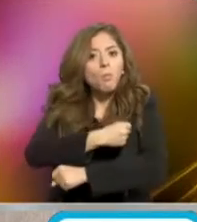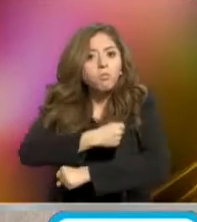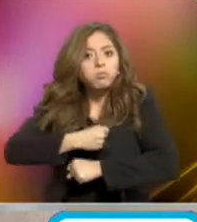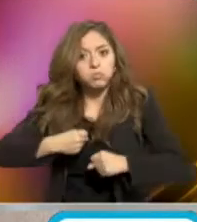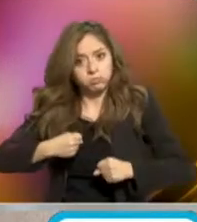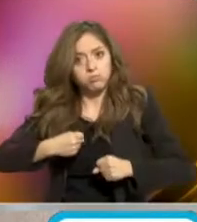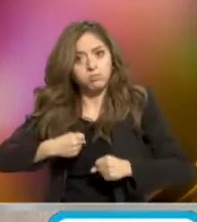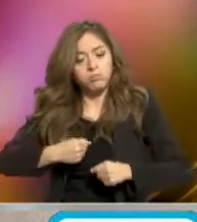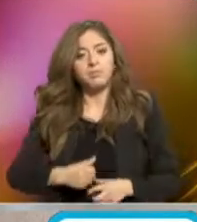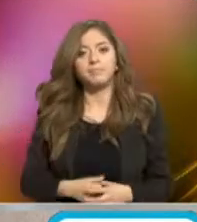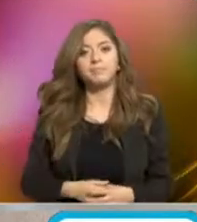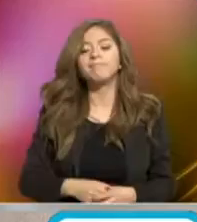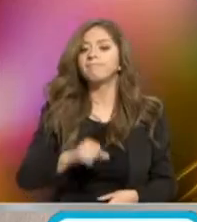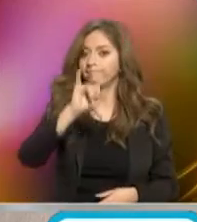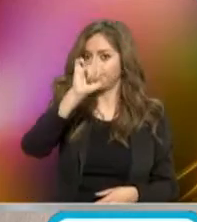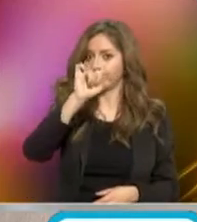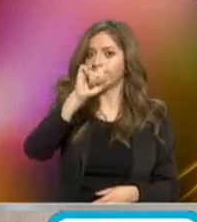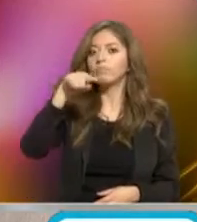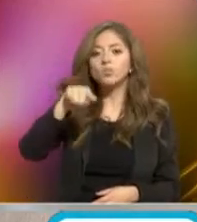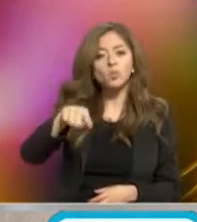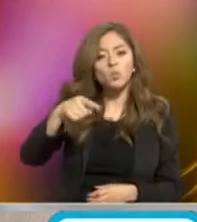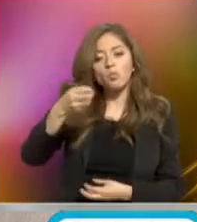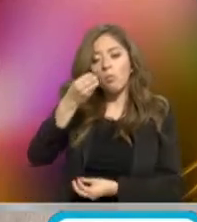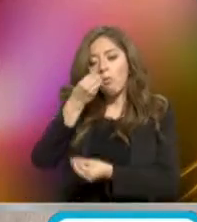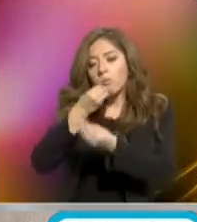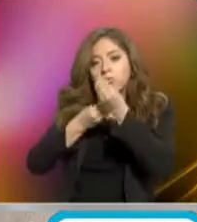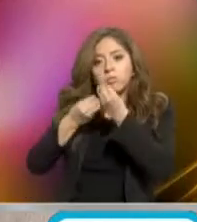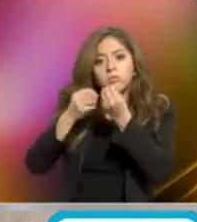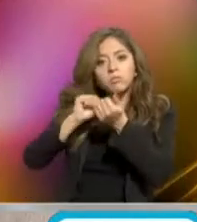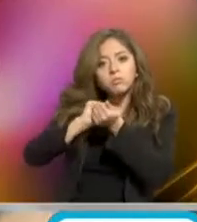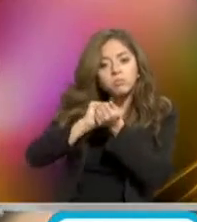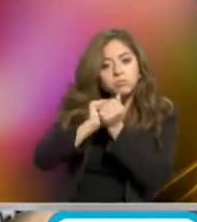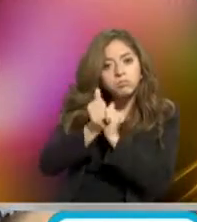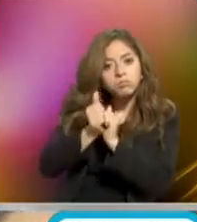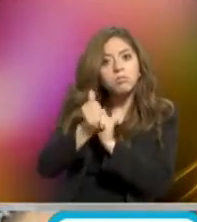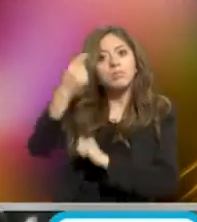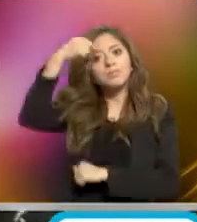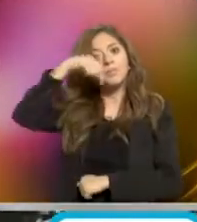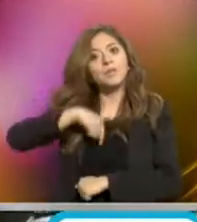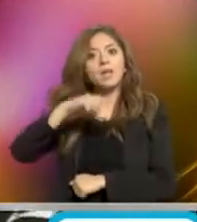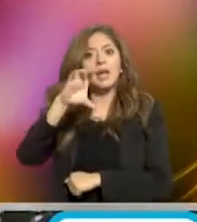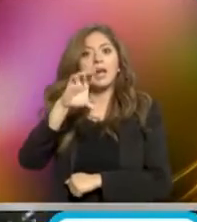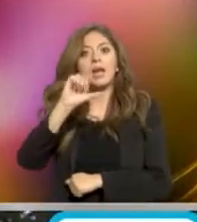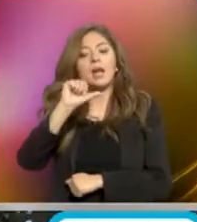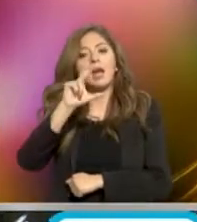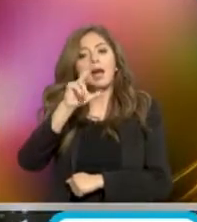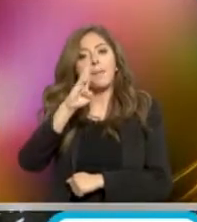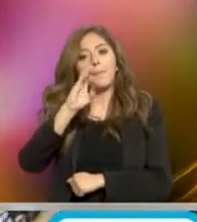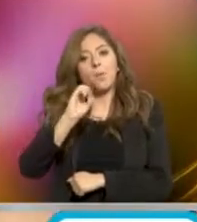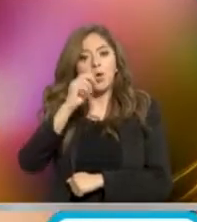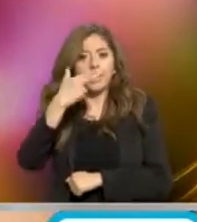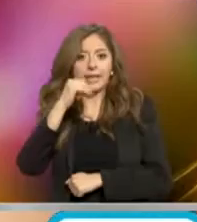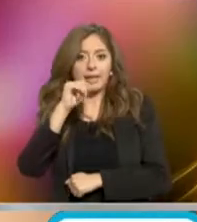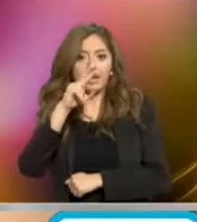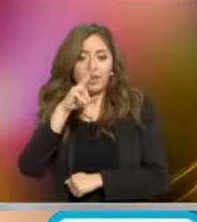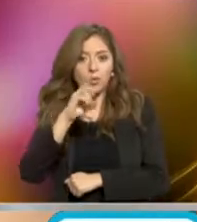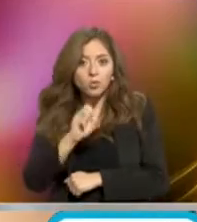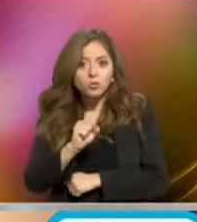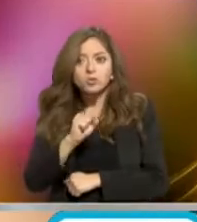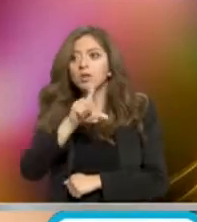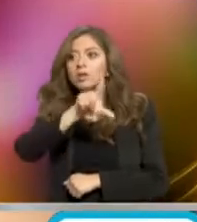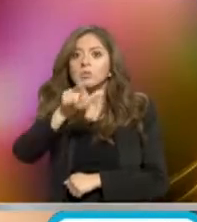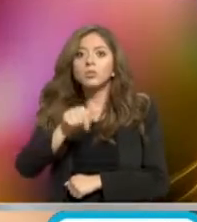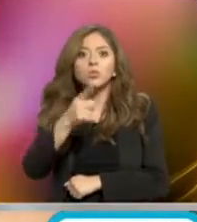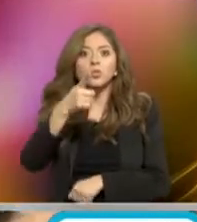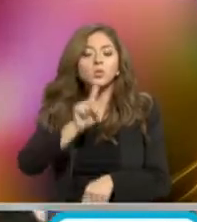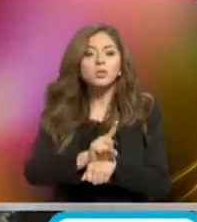es muy fácil que con un platillo caigamos en un exceso de carbohidratos y comamos todos los gramos que debemos de consumir en un día.